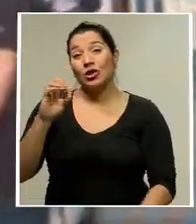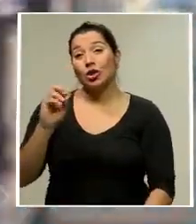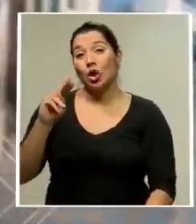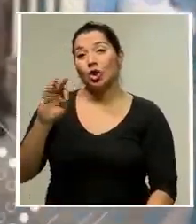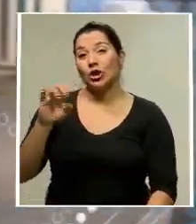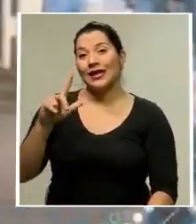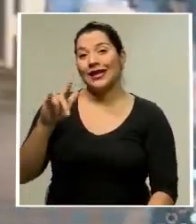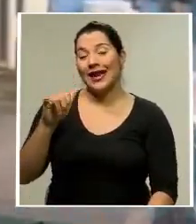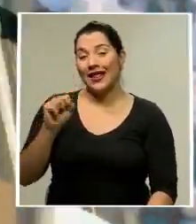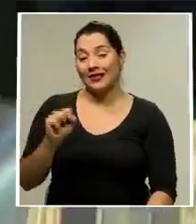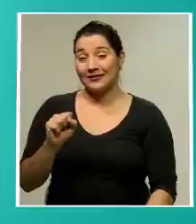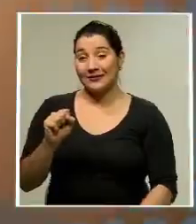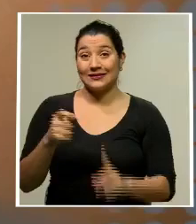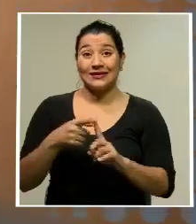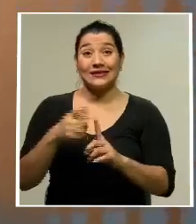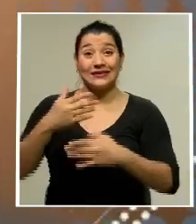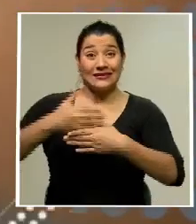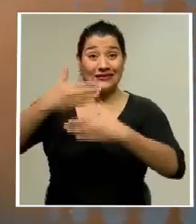de China.